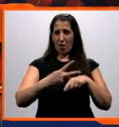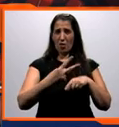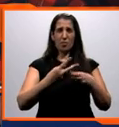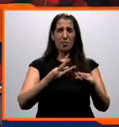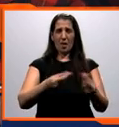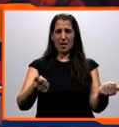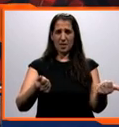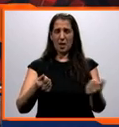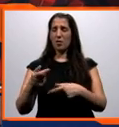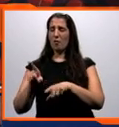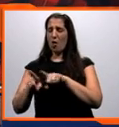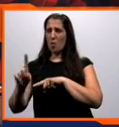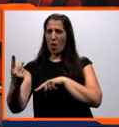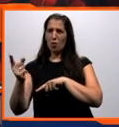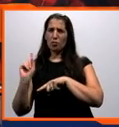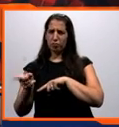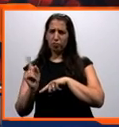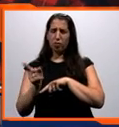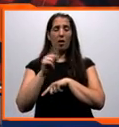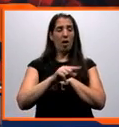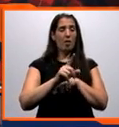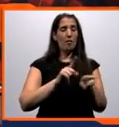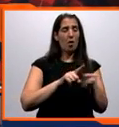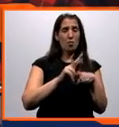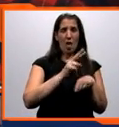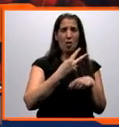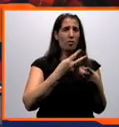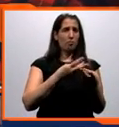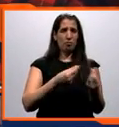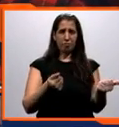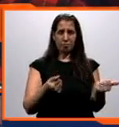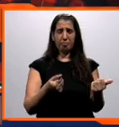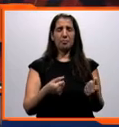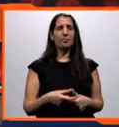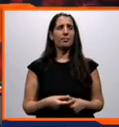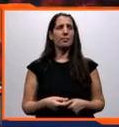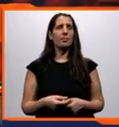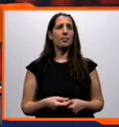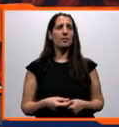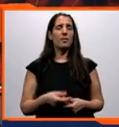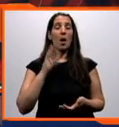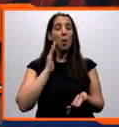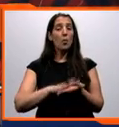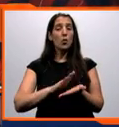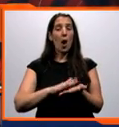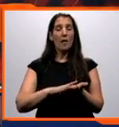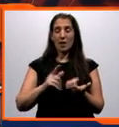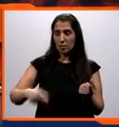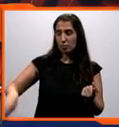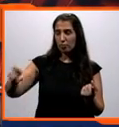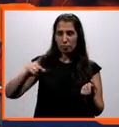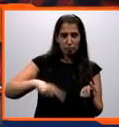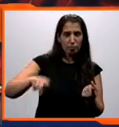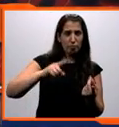1 de hecho probá juntos las dos categorías en los las pruebas en Silverstone este